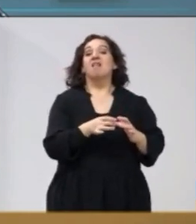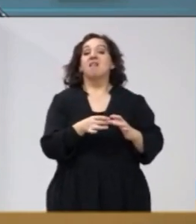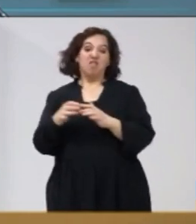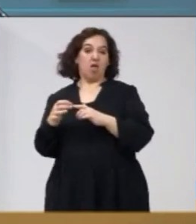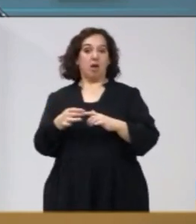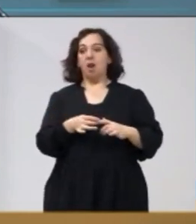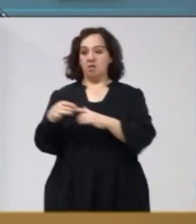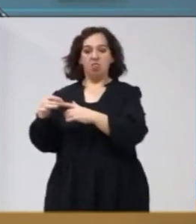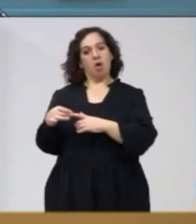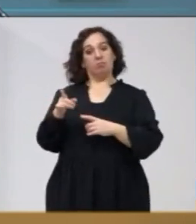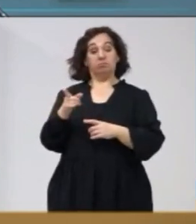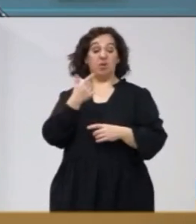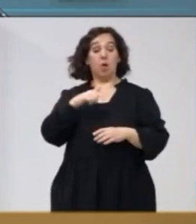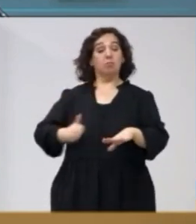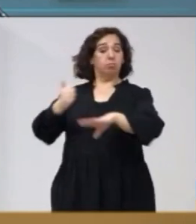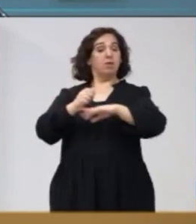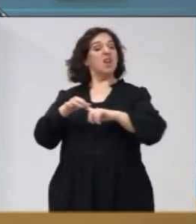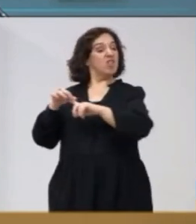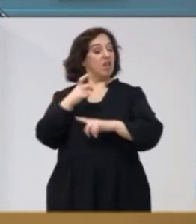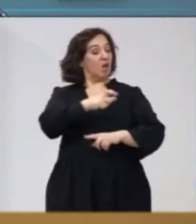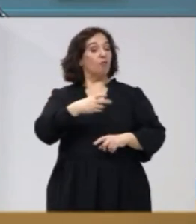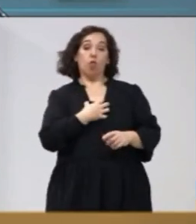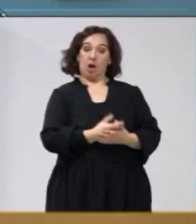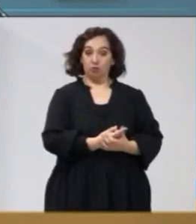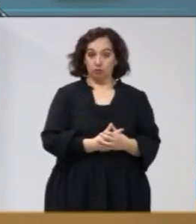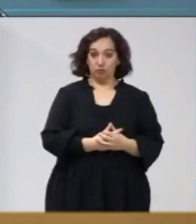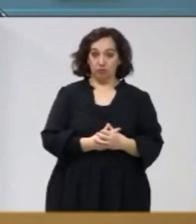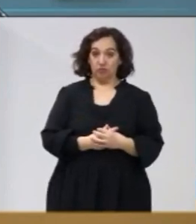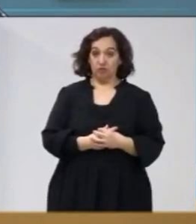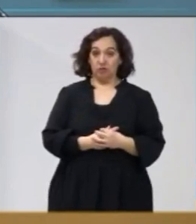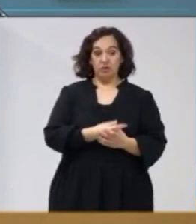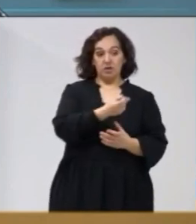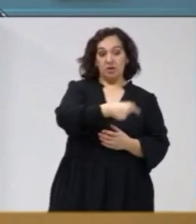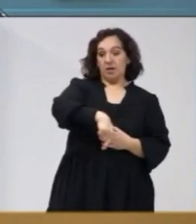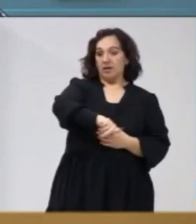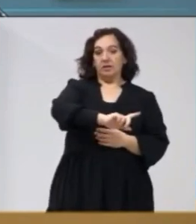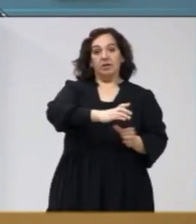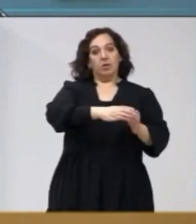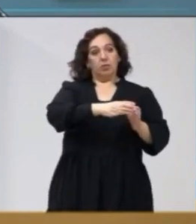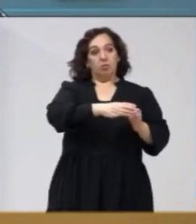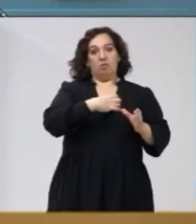un líder dentro de esos funcionarios que tenían que determinar.